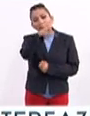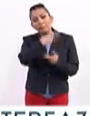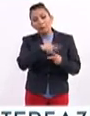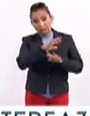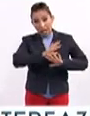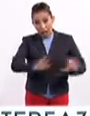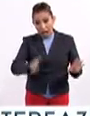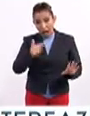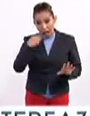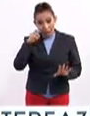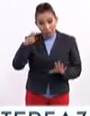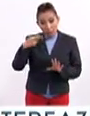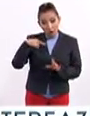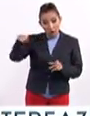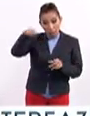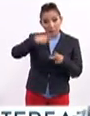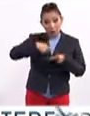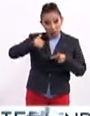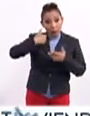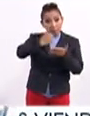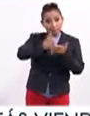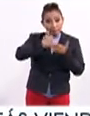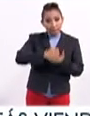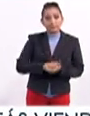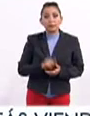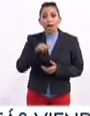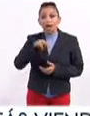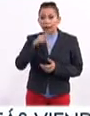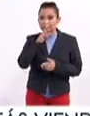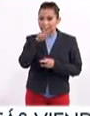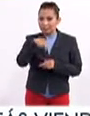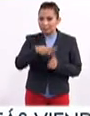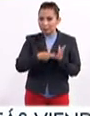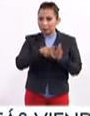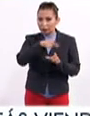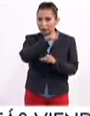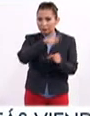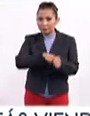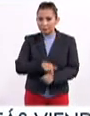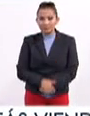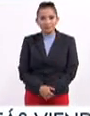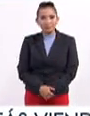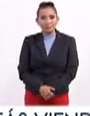como ya estamos contando con la gente. Ana Omar, el reporte desde Palacio Nacional.